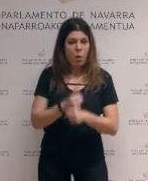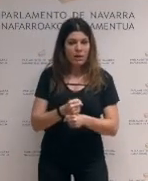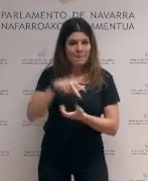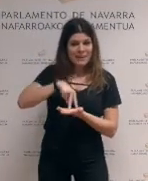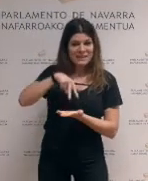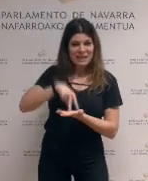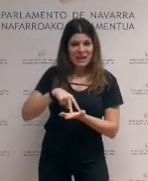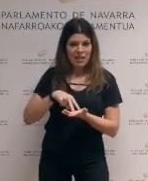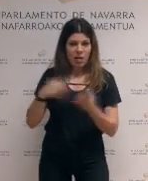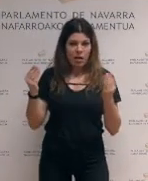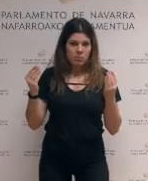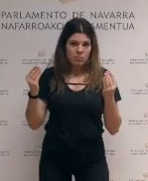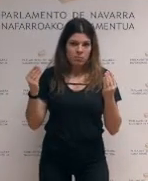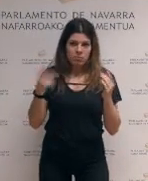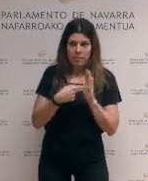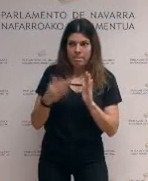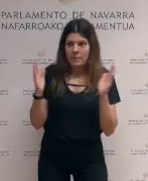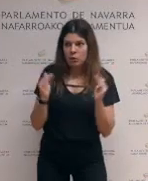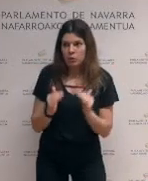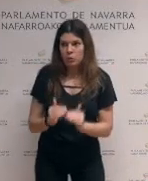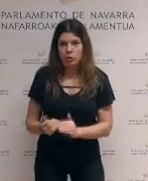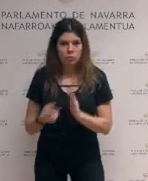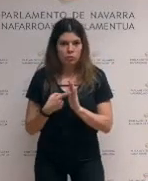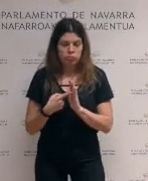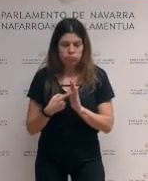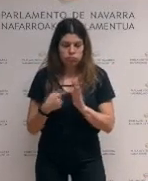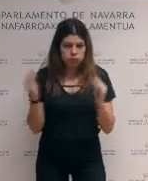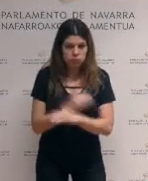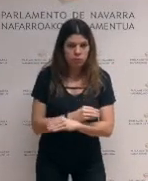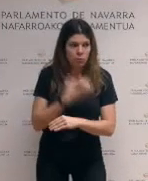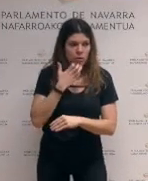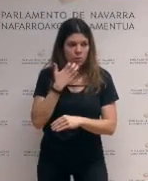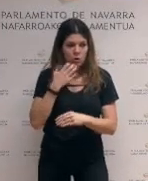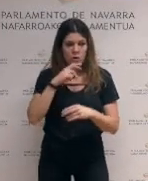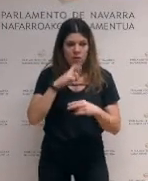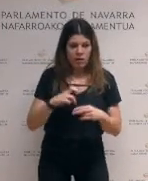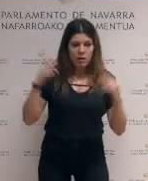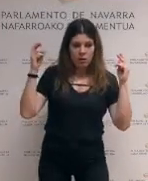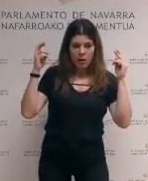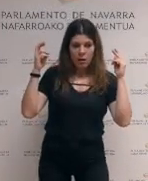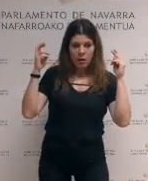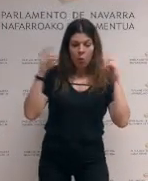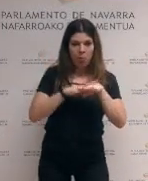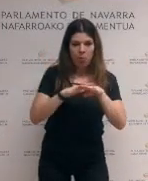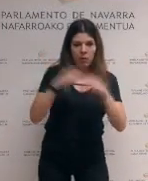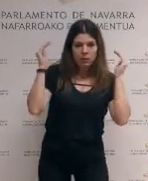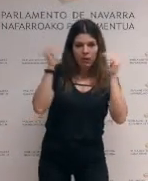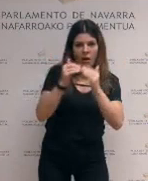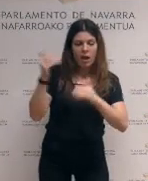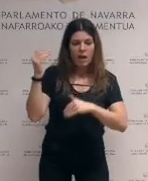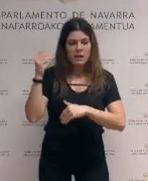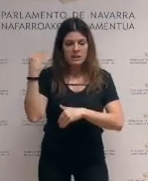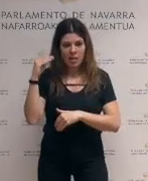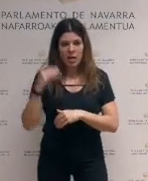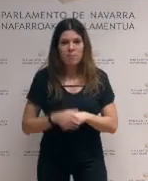importantes como Tafalla, como Estella, aunque de hecho ya sabemos que se está haciendo. Y de esto van los 3 puntos de nuestra moción.